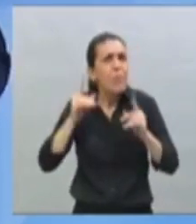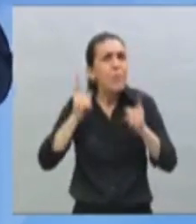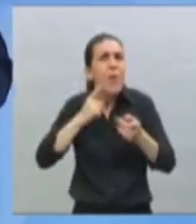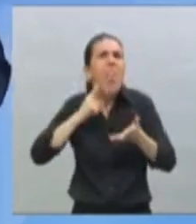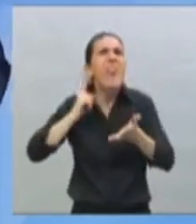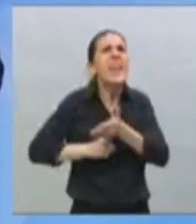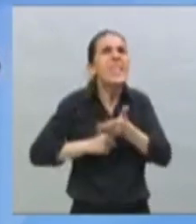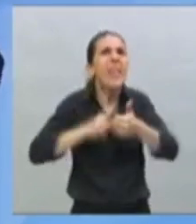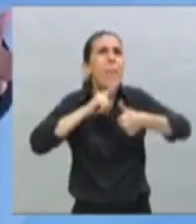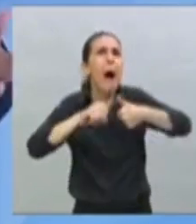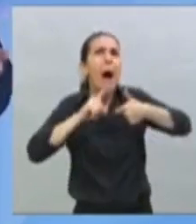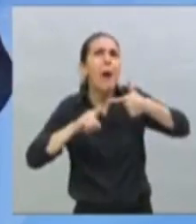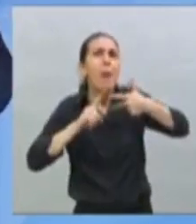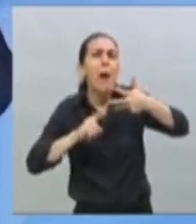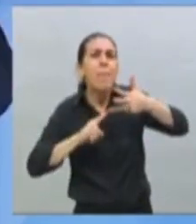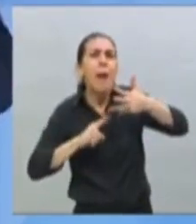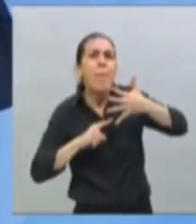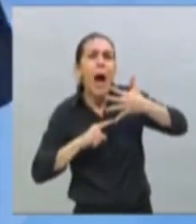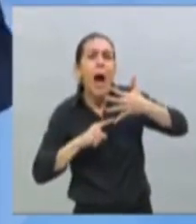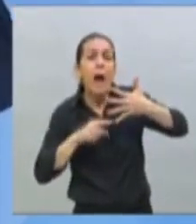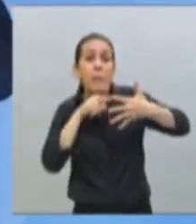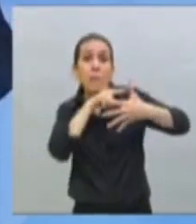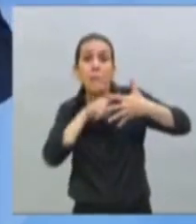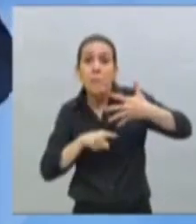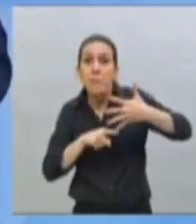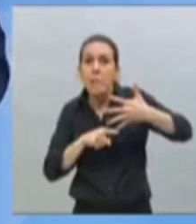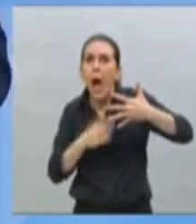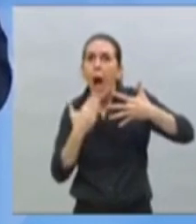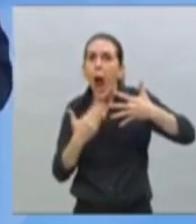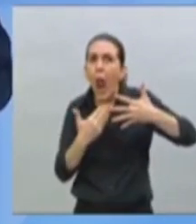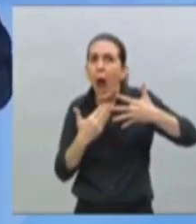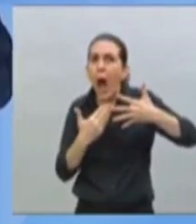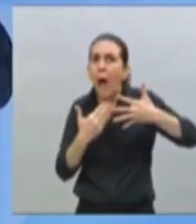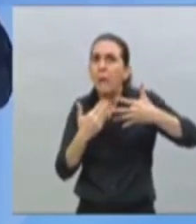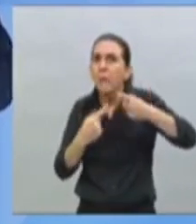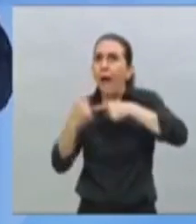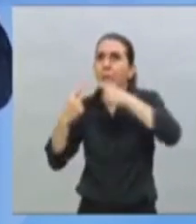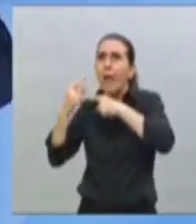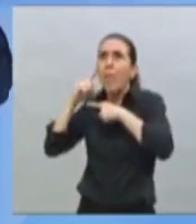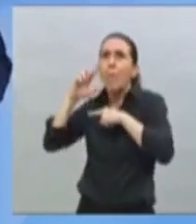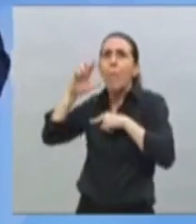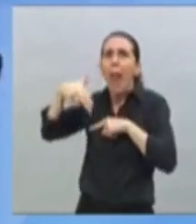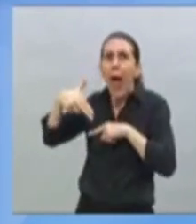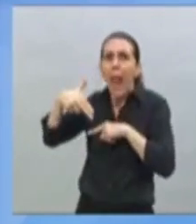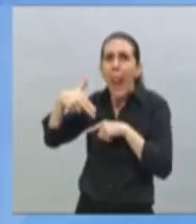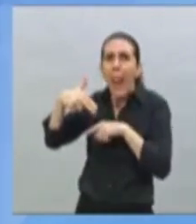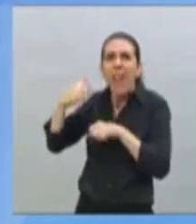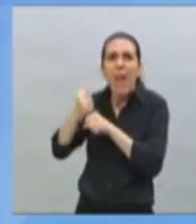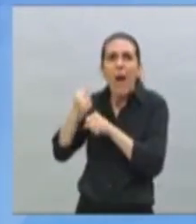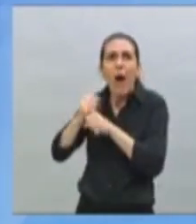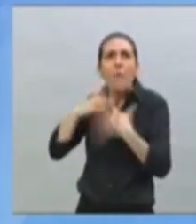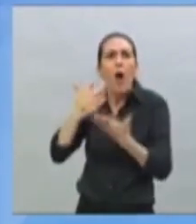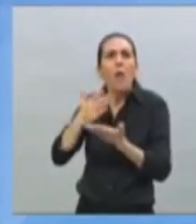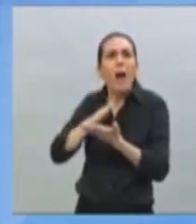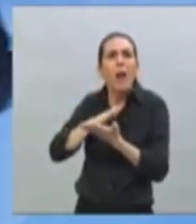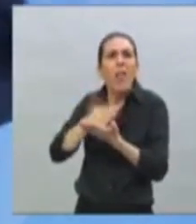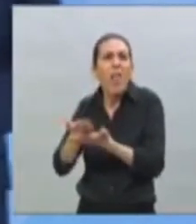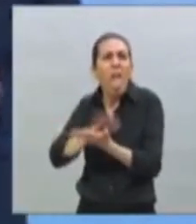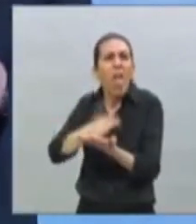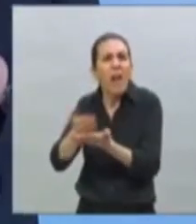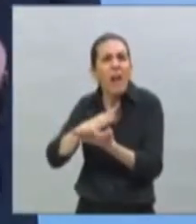el resultado de un plan que nosotros vamos llevando sin ton ni son. Esto no es